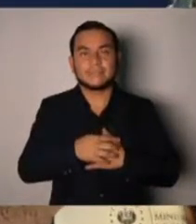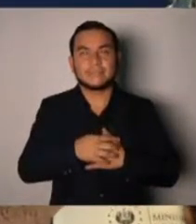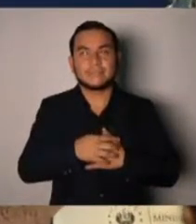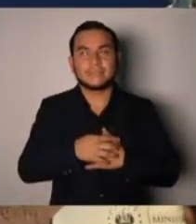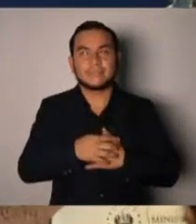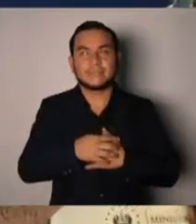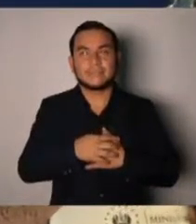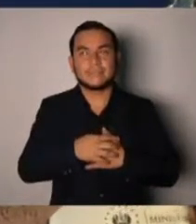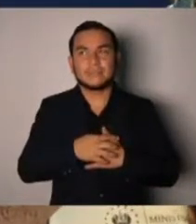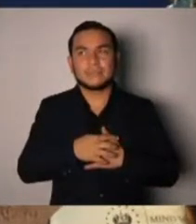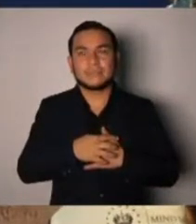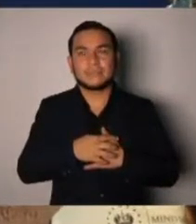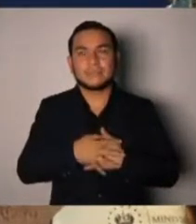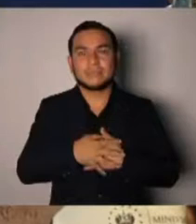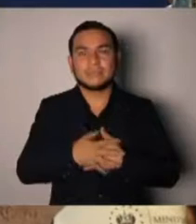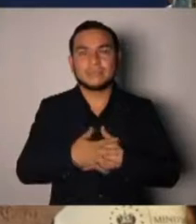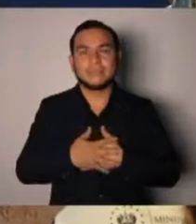creo que algo no